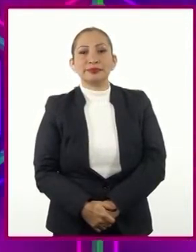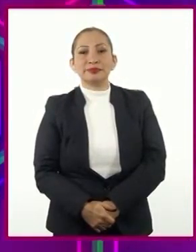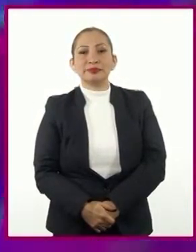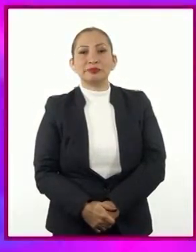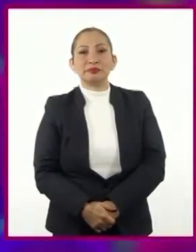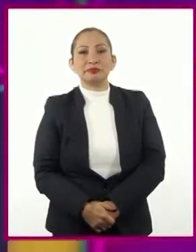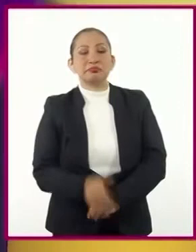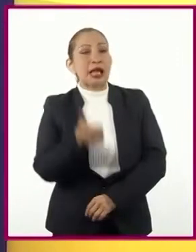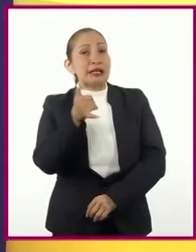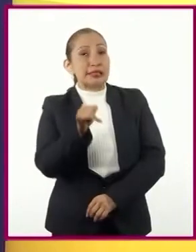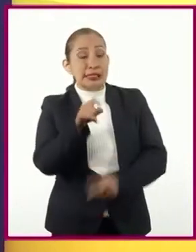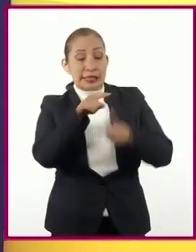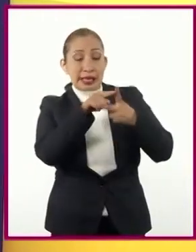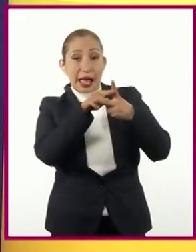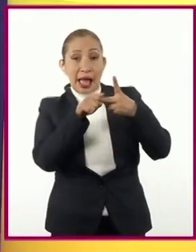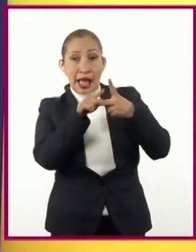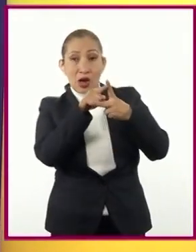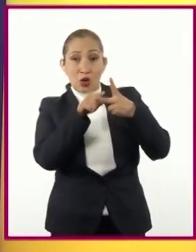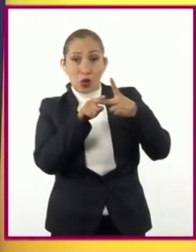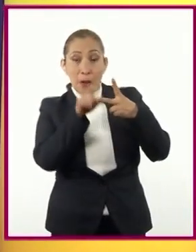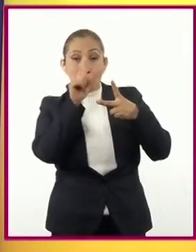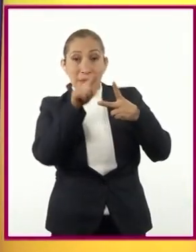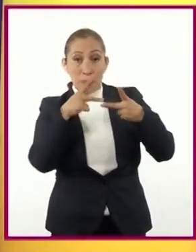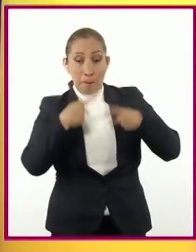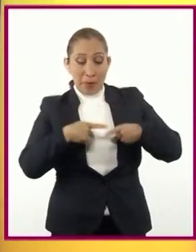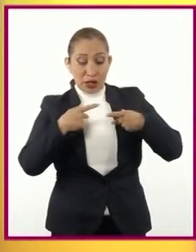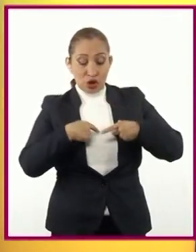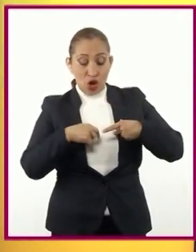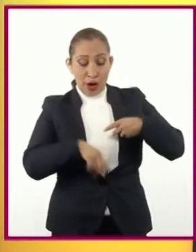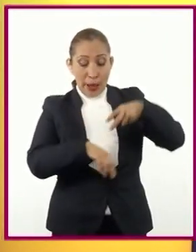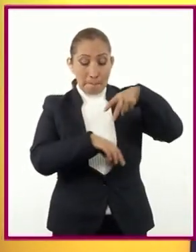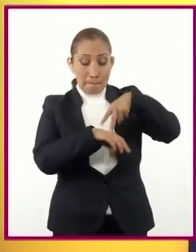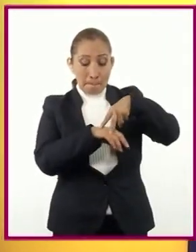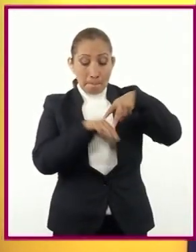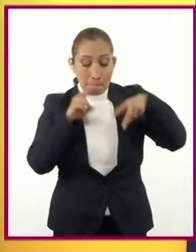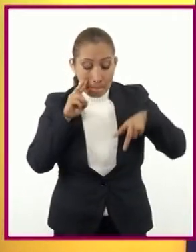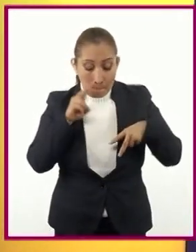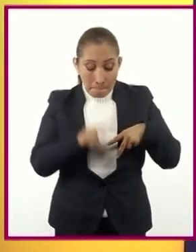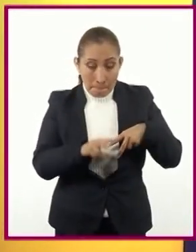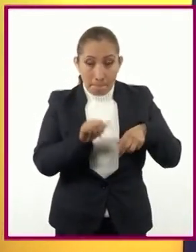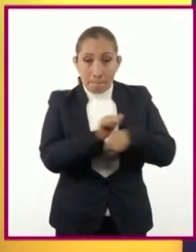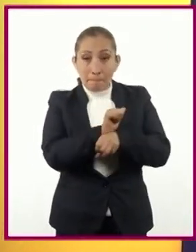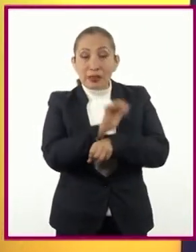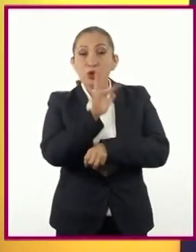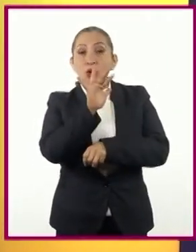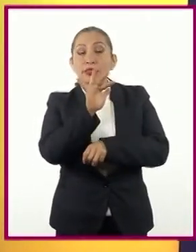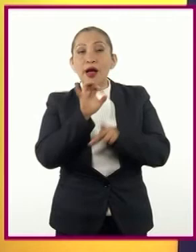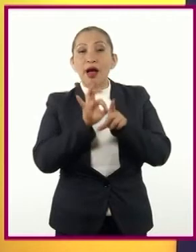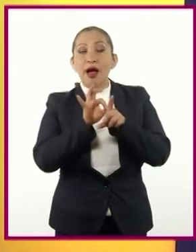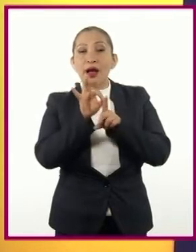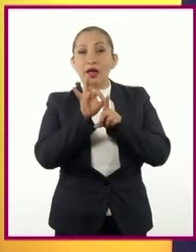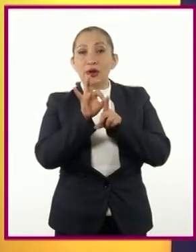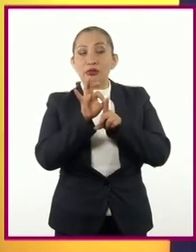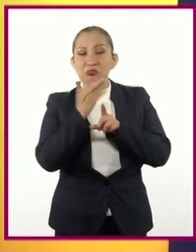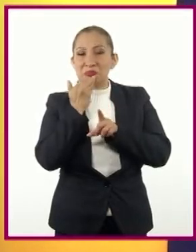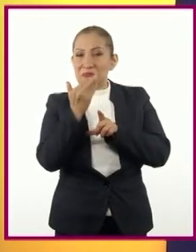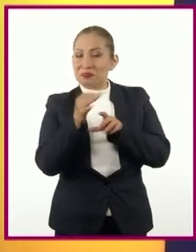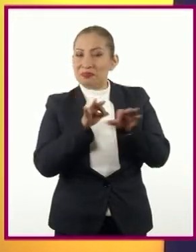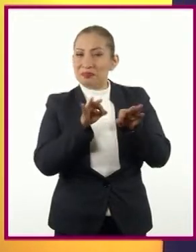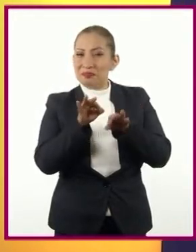Así, el ángulo en el que la persona mira al auto es de 50 grados. Buen